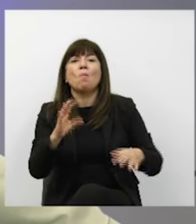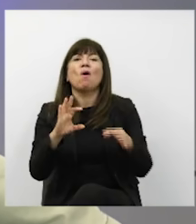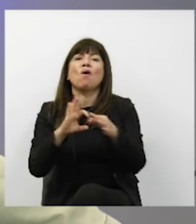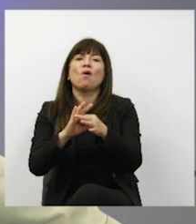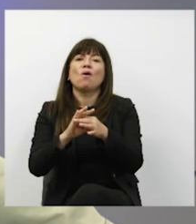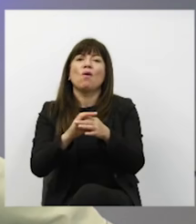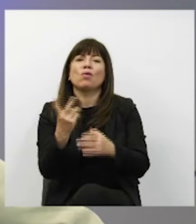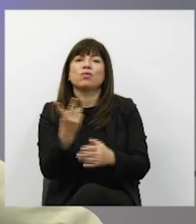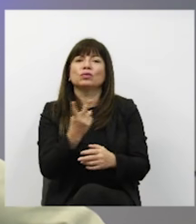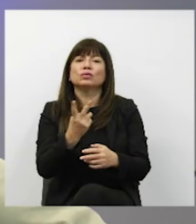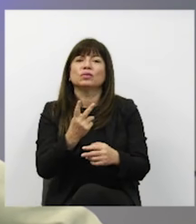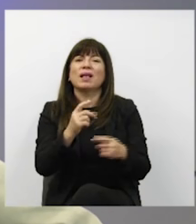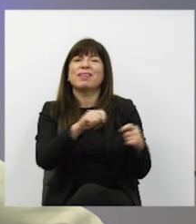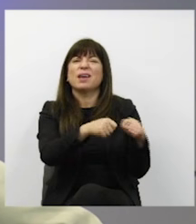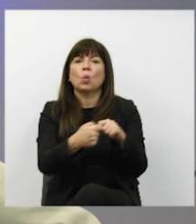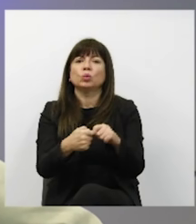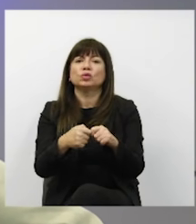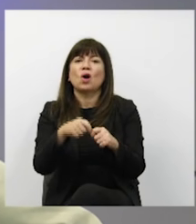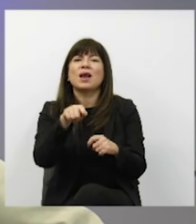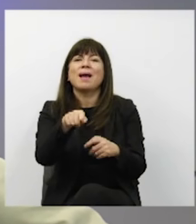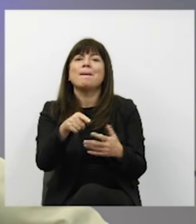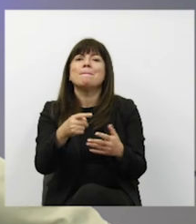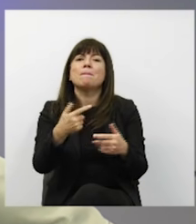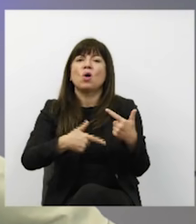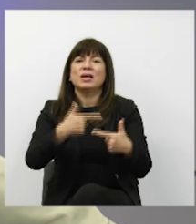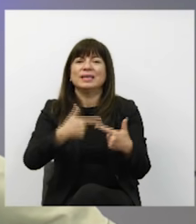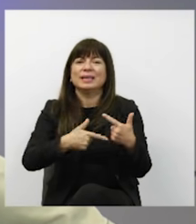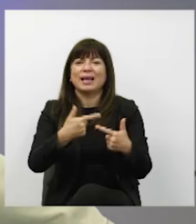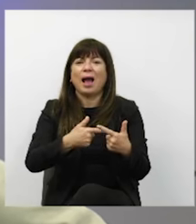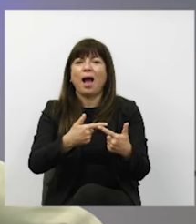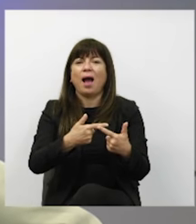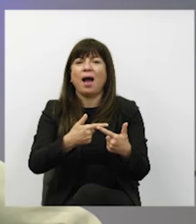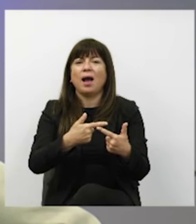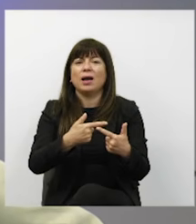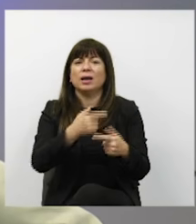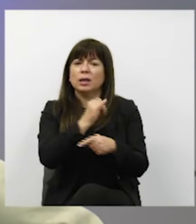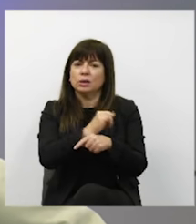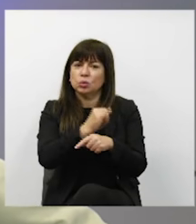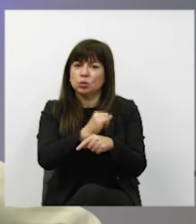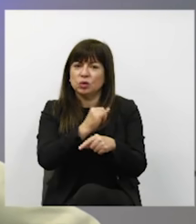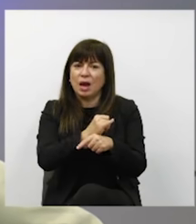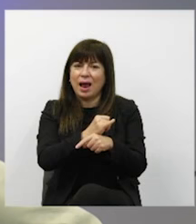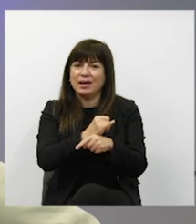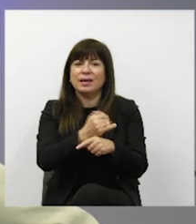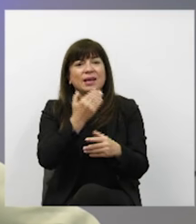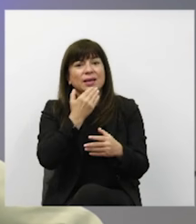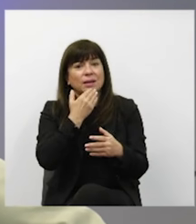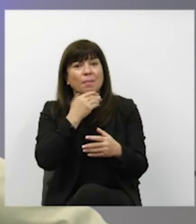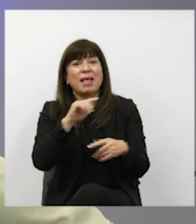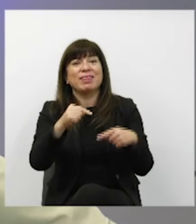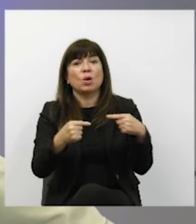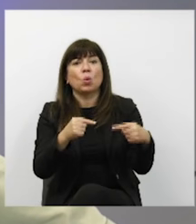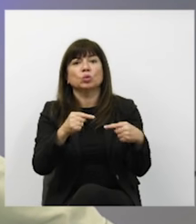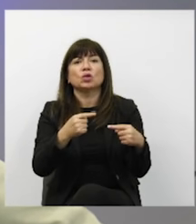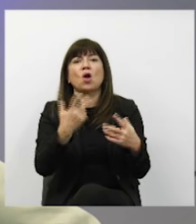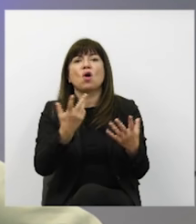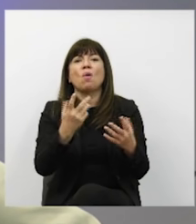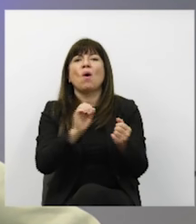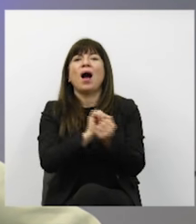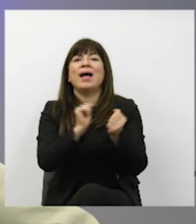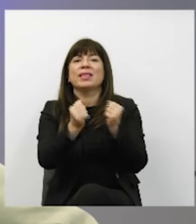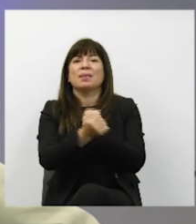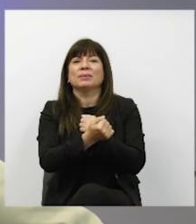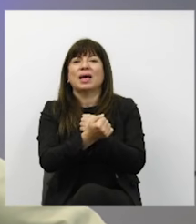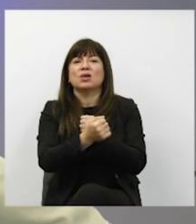estas dos discusiones, Sebastián? La discusión política, institucional, constitucional, por un lado, y por otro lado, la discusión de cómo adaptarnos,